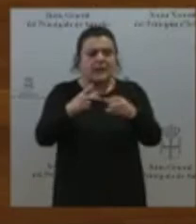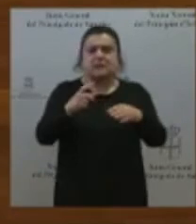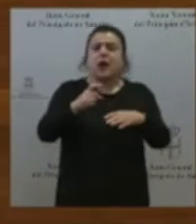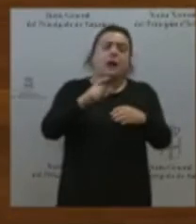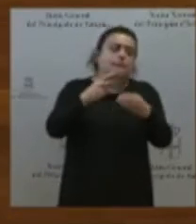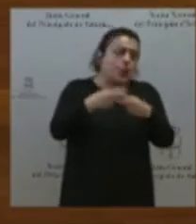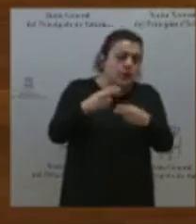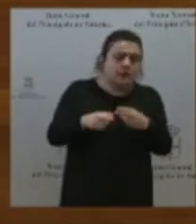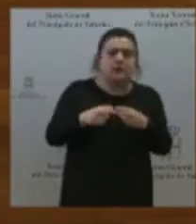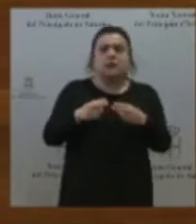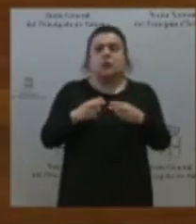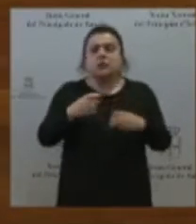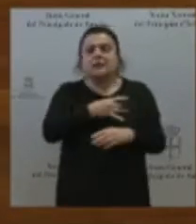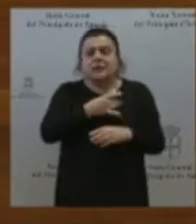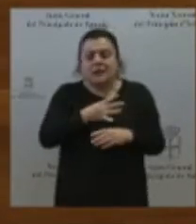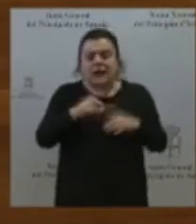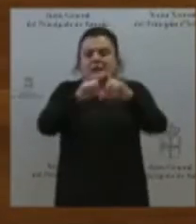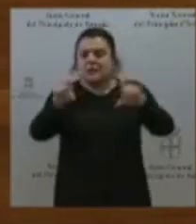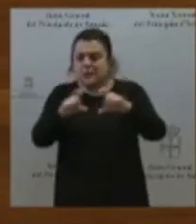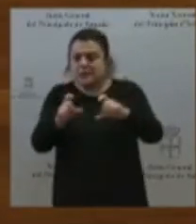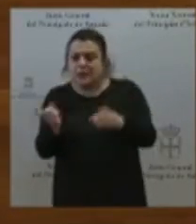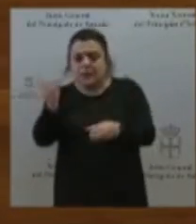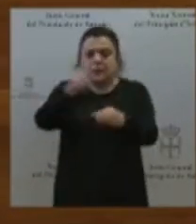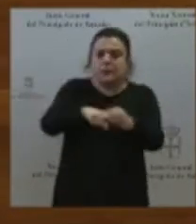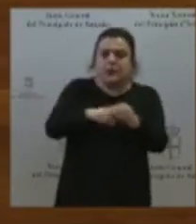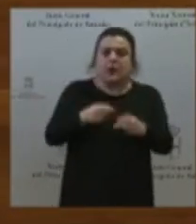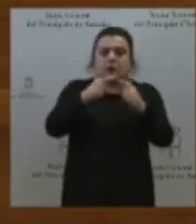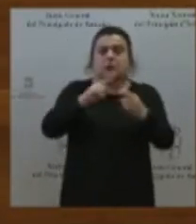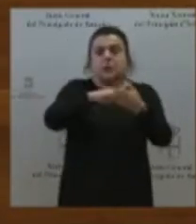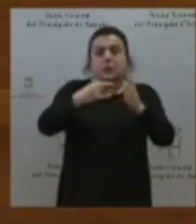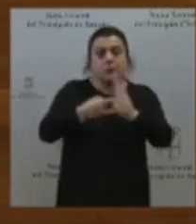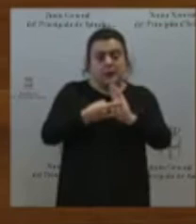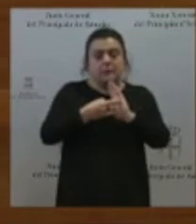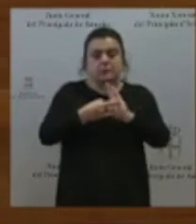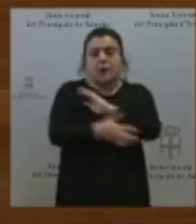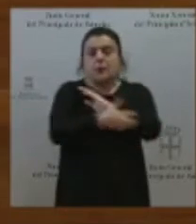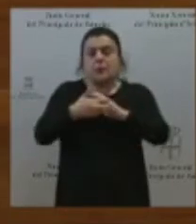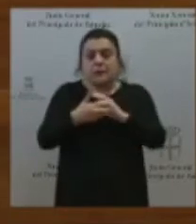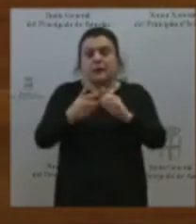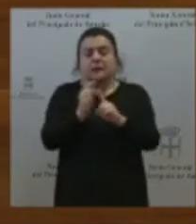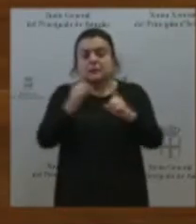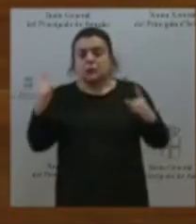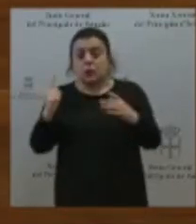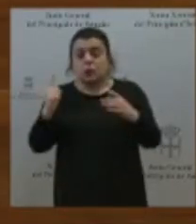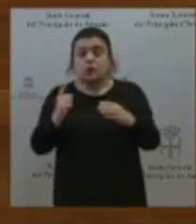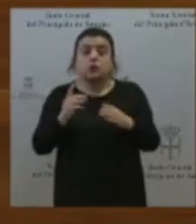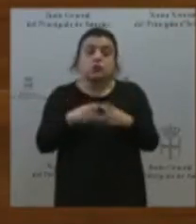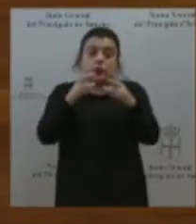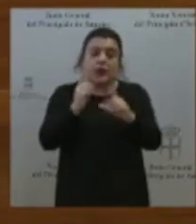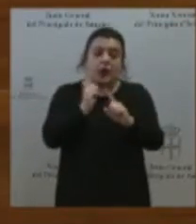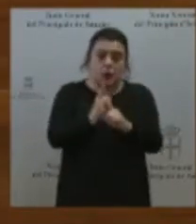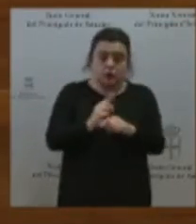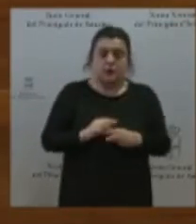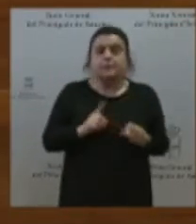asturiano de lucha contra la pobreza y la exclusión social. En segundo lugar, instamos a que se presente una proposición de ley que blinde la